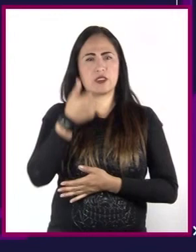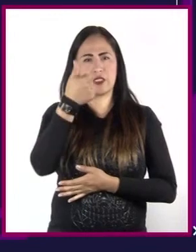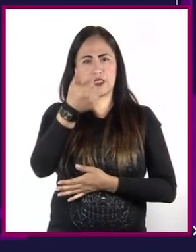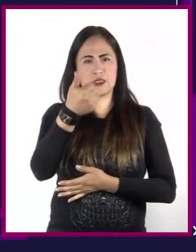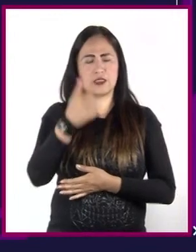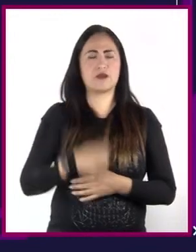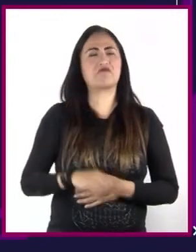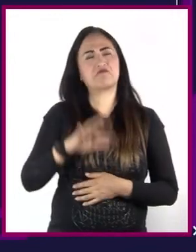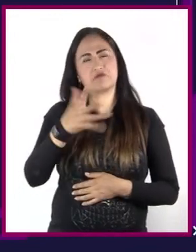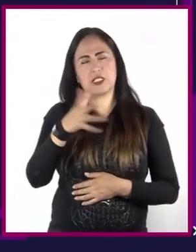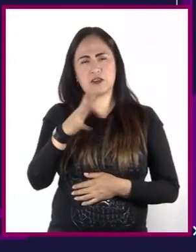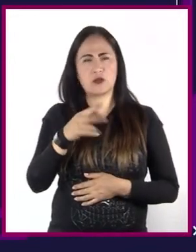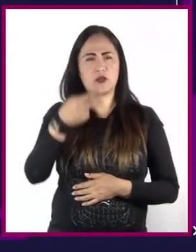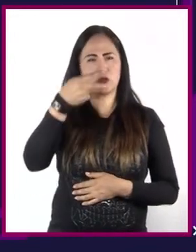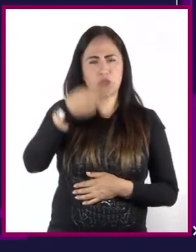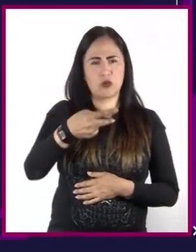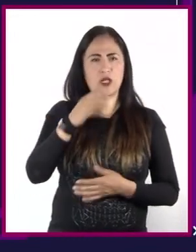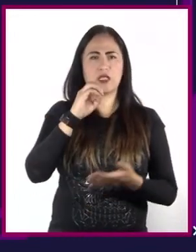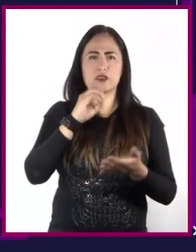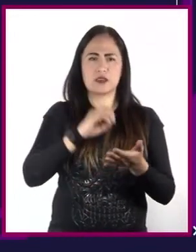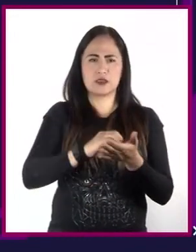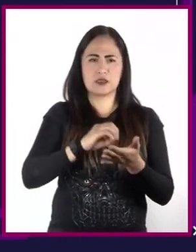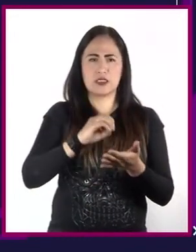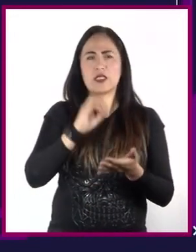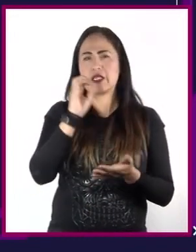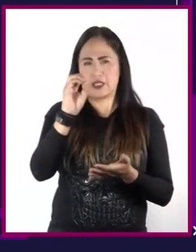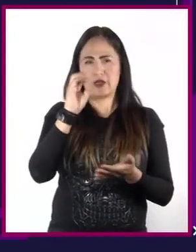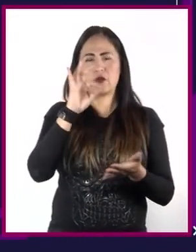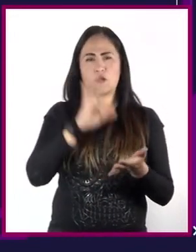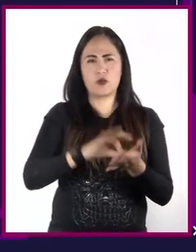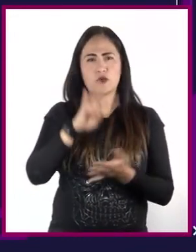0.136, que es aproximadamente igual a